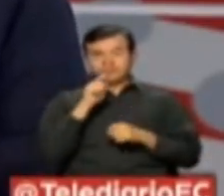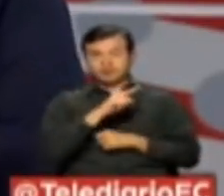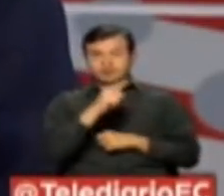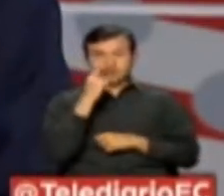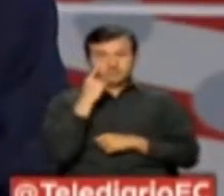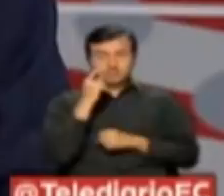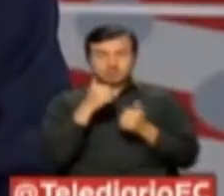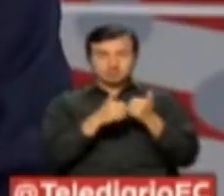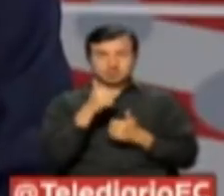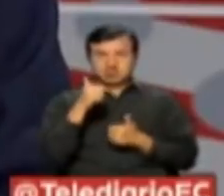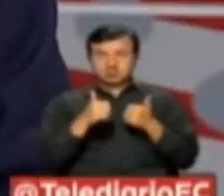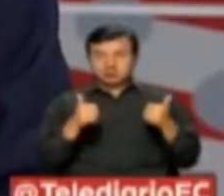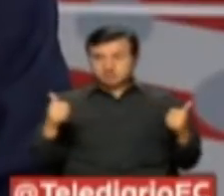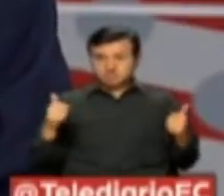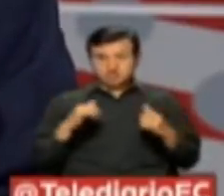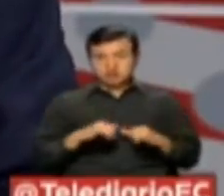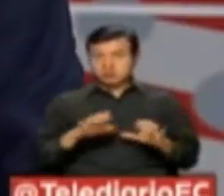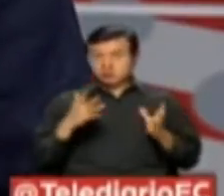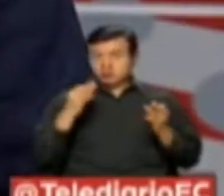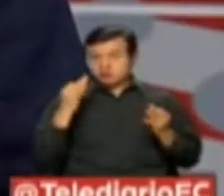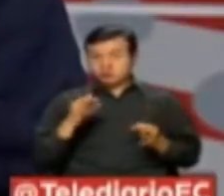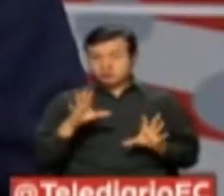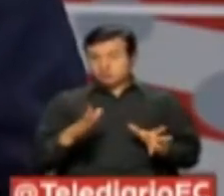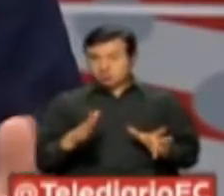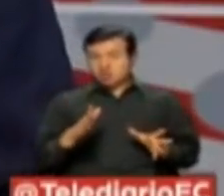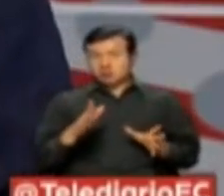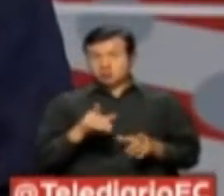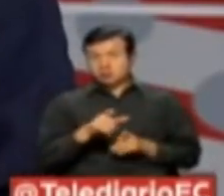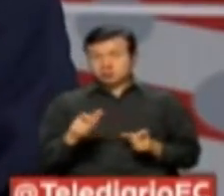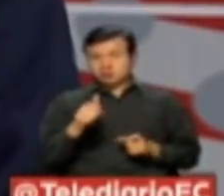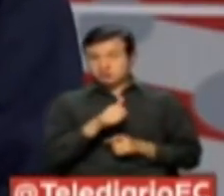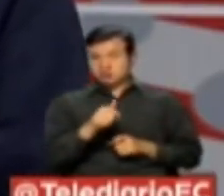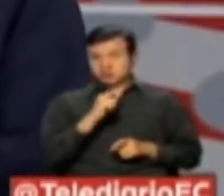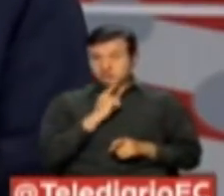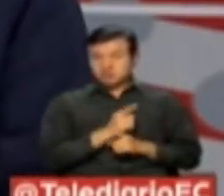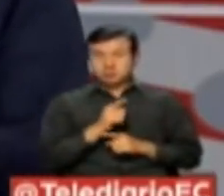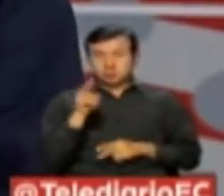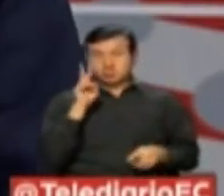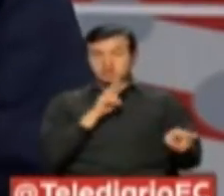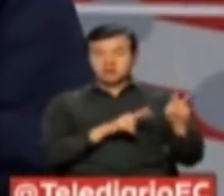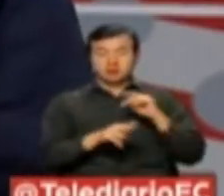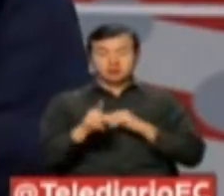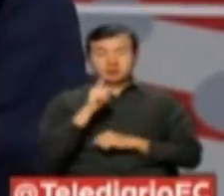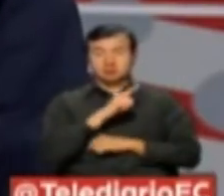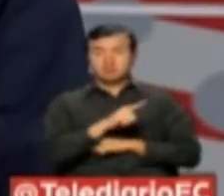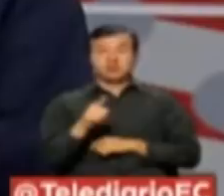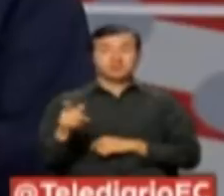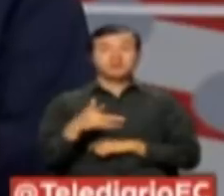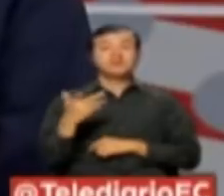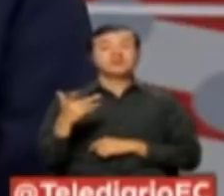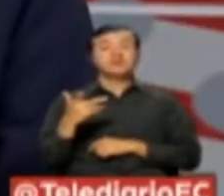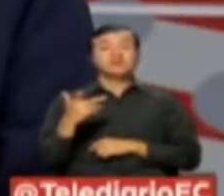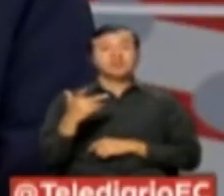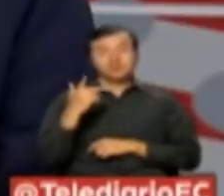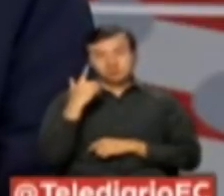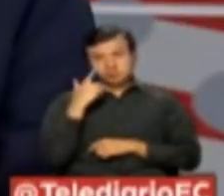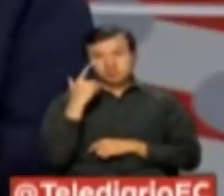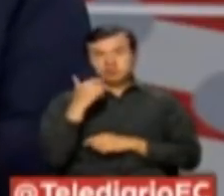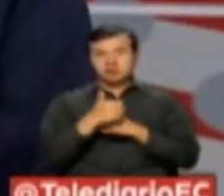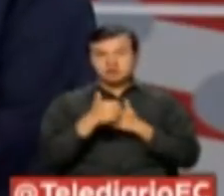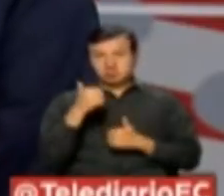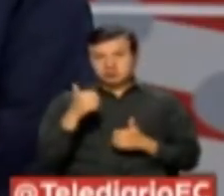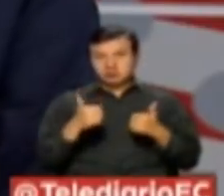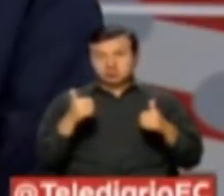no sean candidatos todavía oficiales que ya están obviamente siendo medidas en su condición de potenciales candidatos